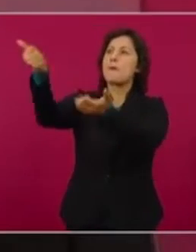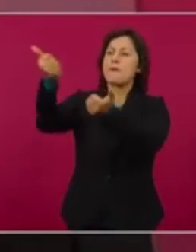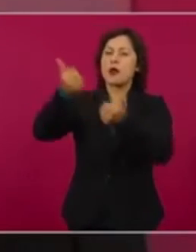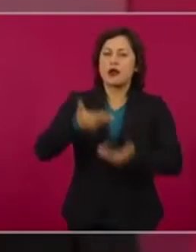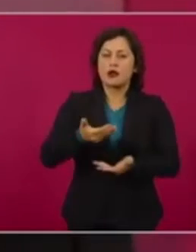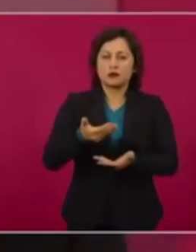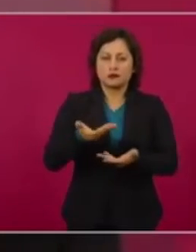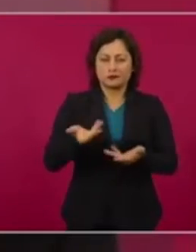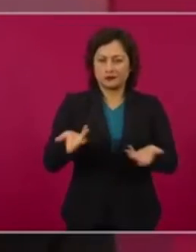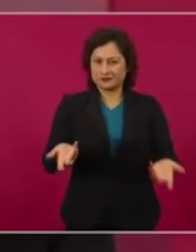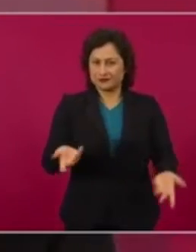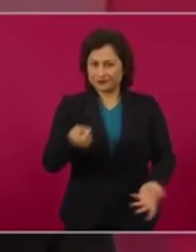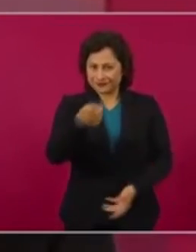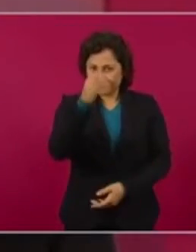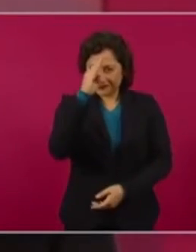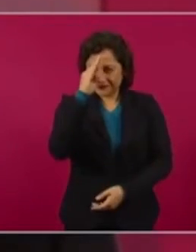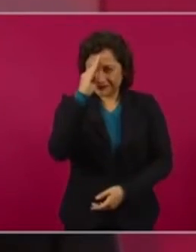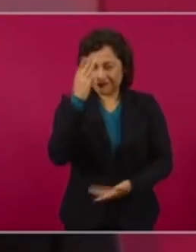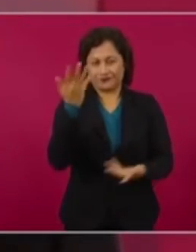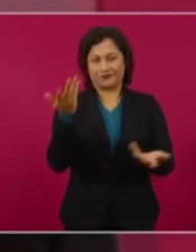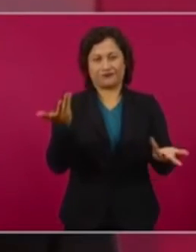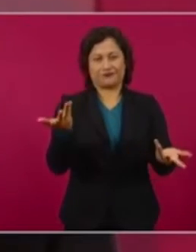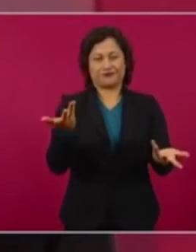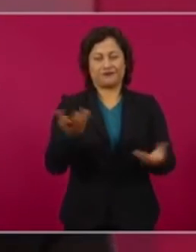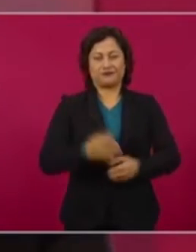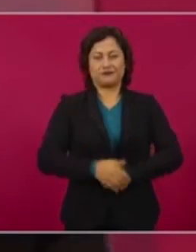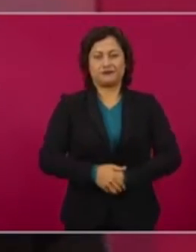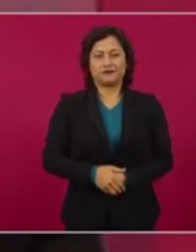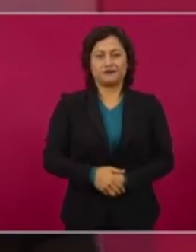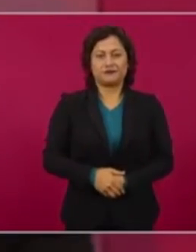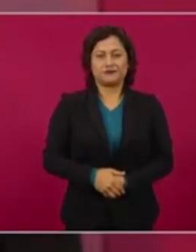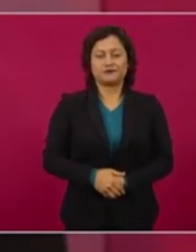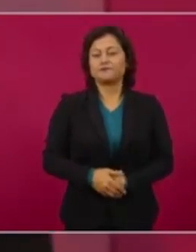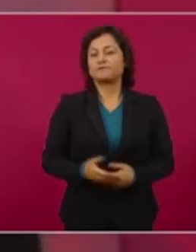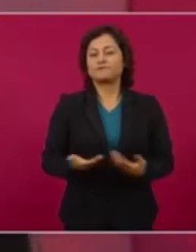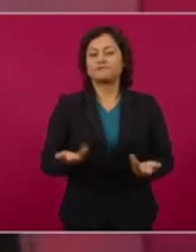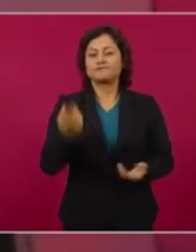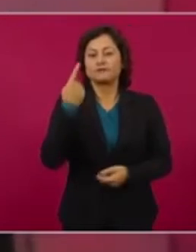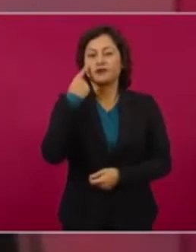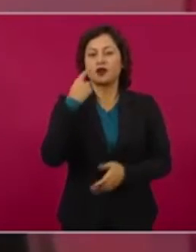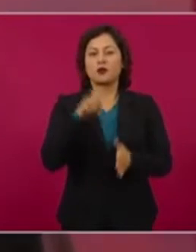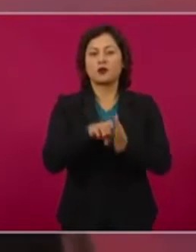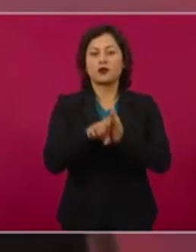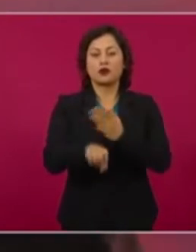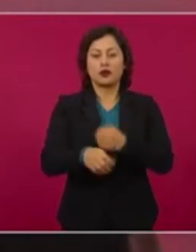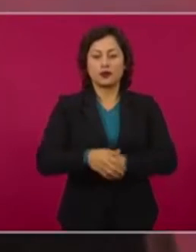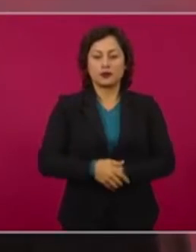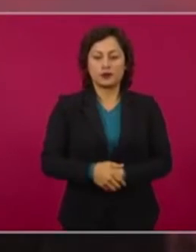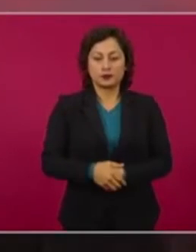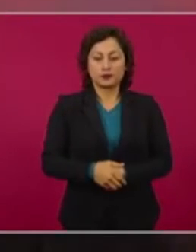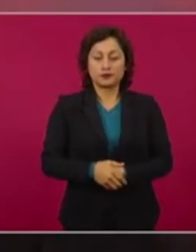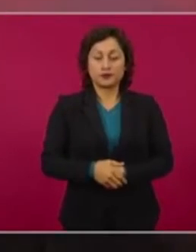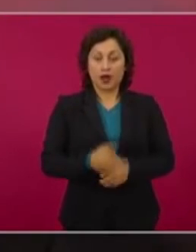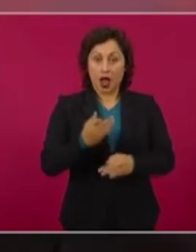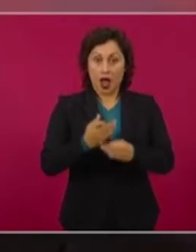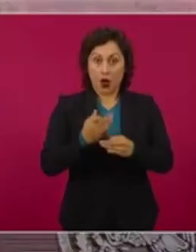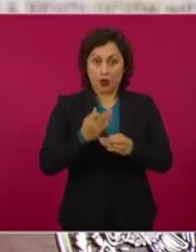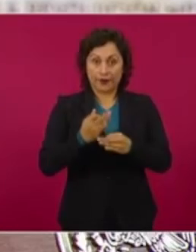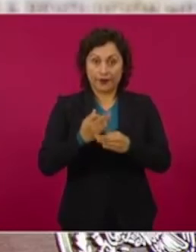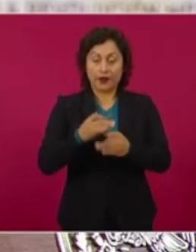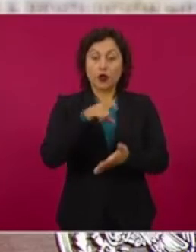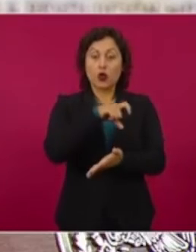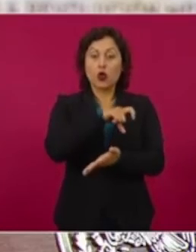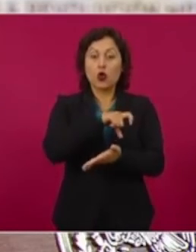ahora estamos comprando como 400,000 barriles